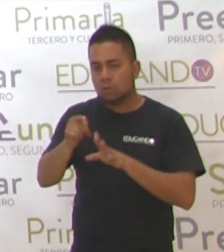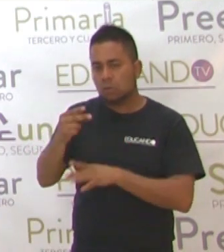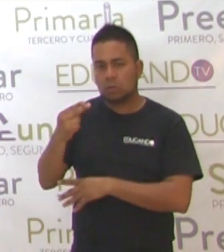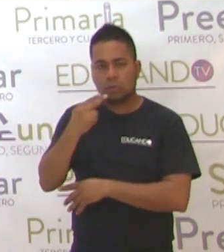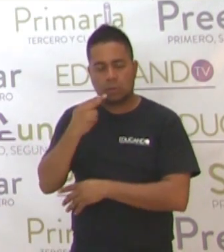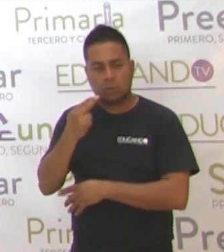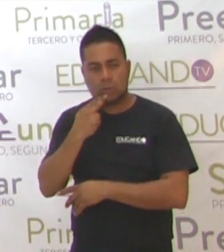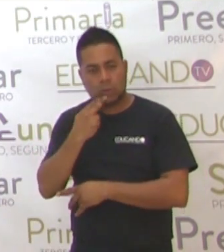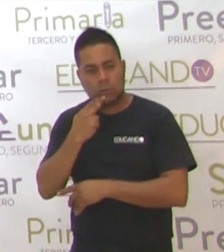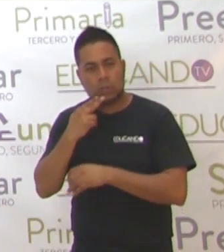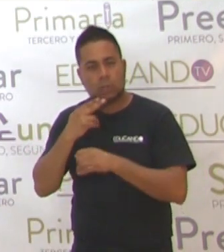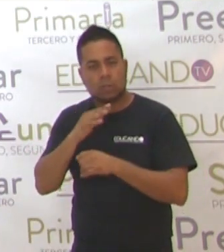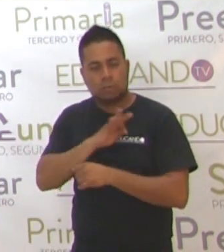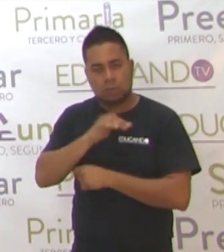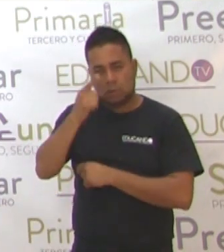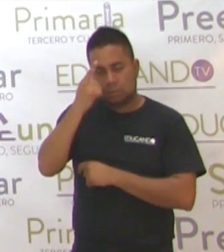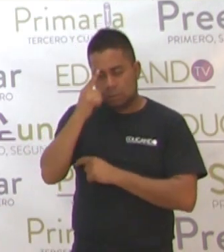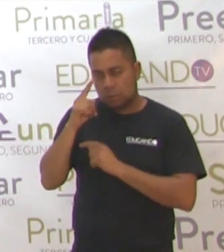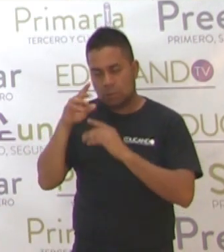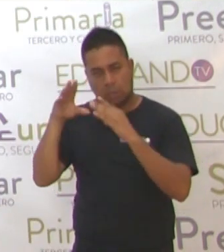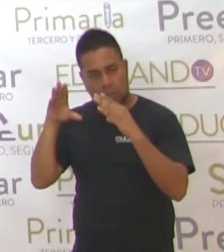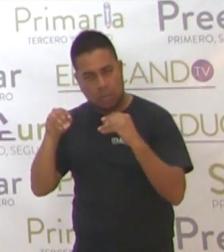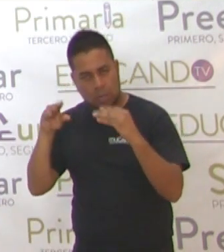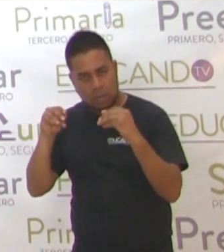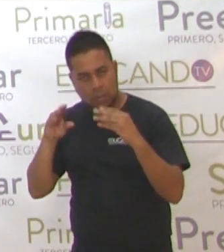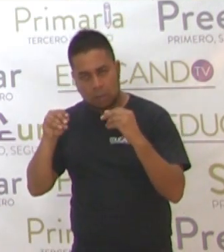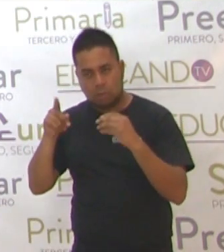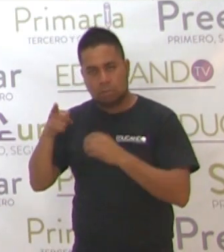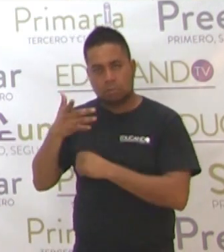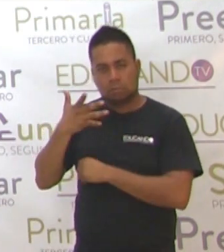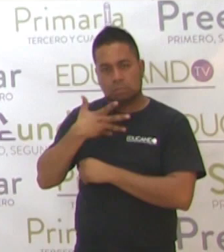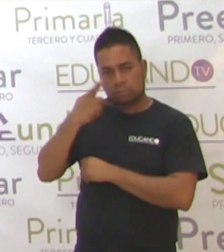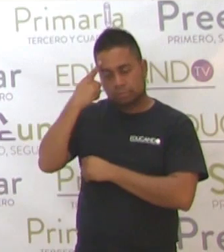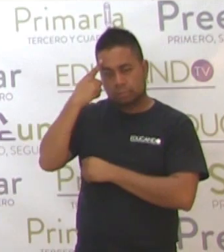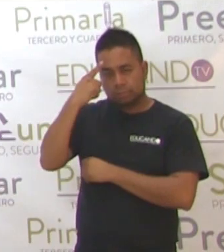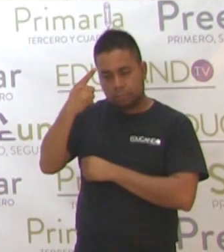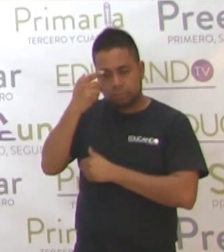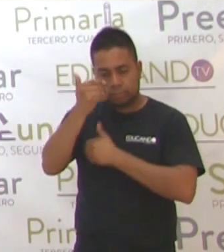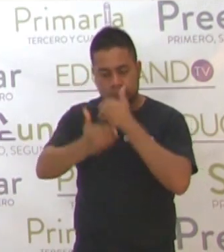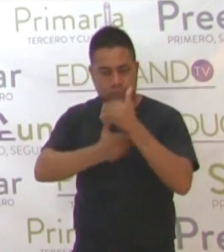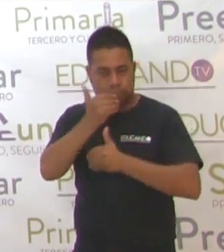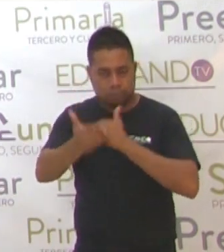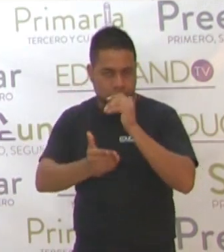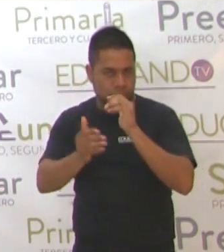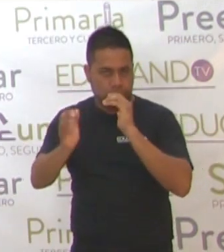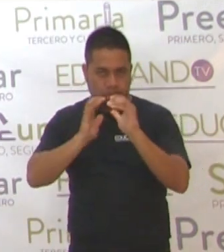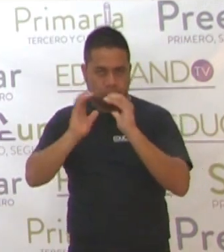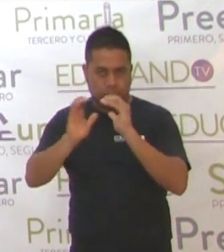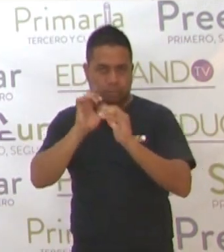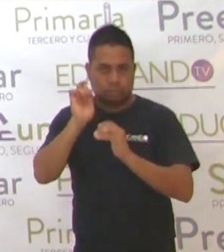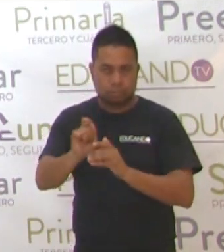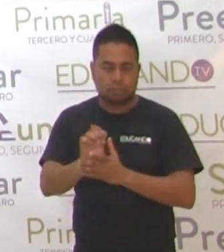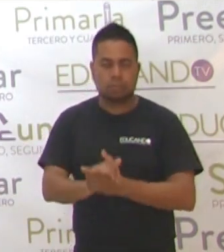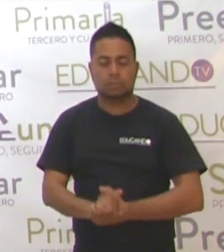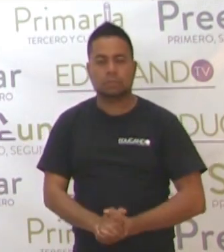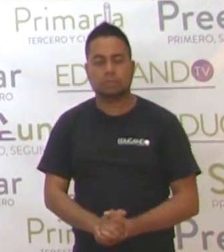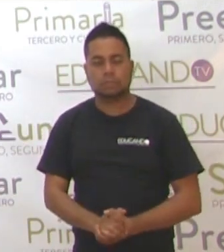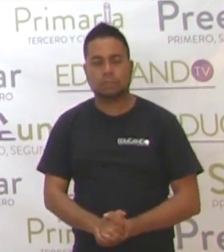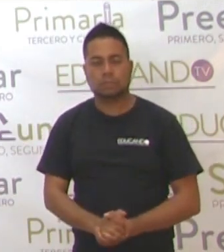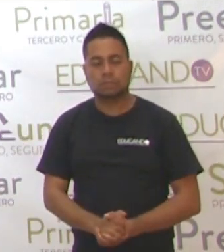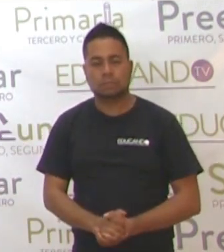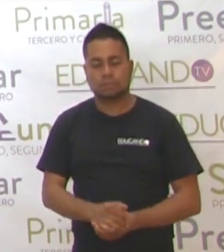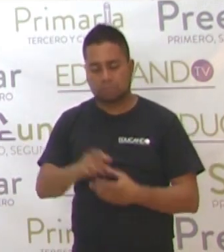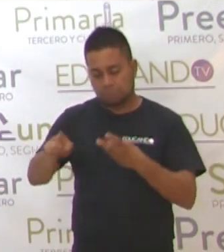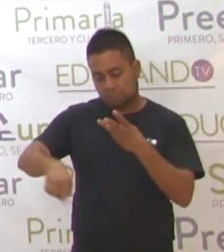dando en las conversaciones que tú tengas a lo largo de todo el proceso de comunicación y por último tenemos